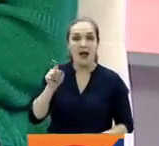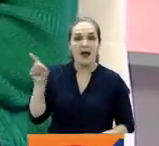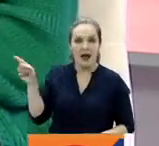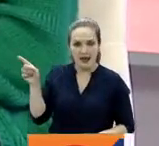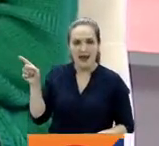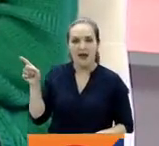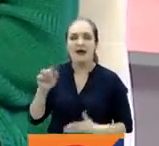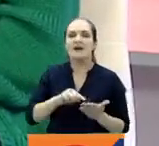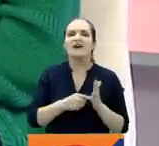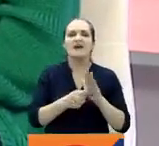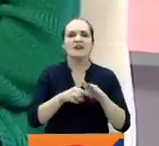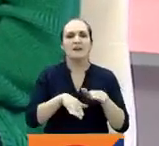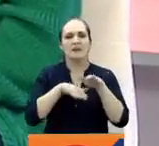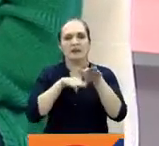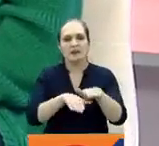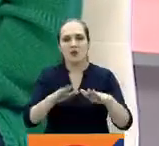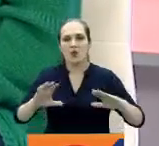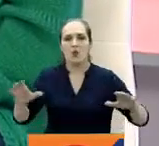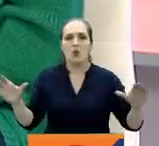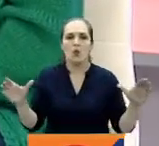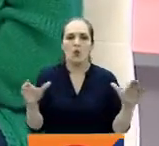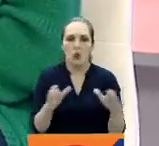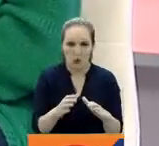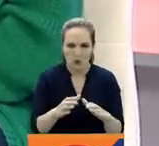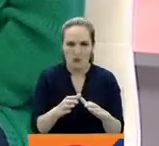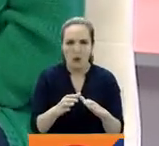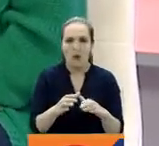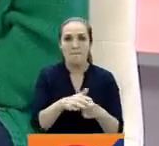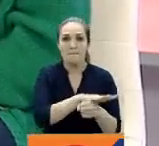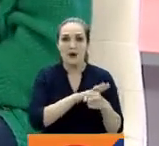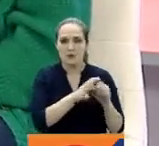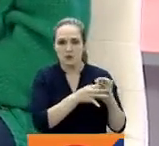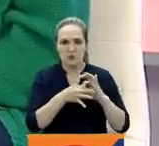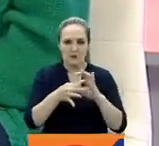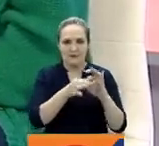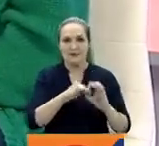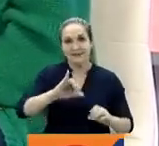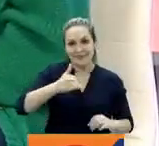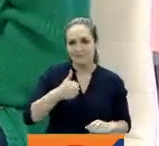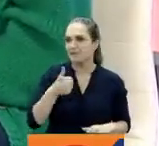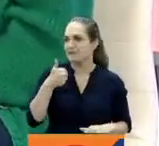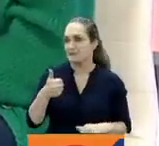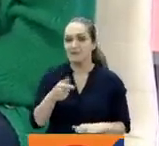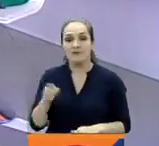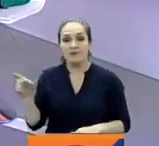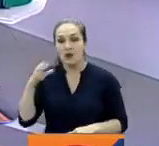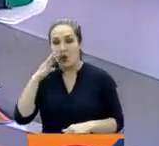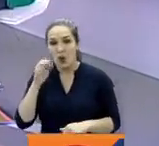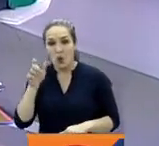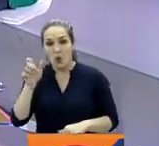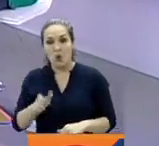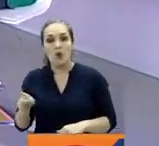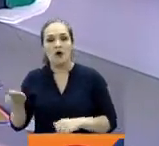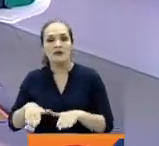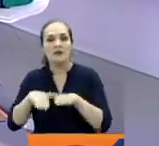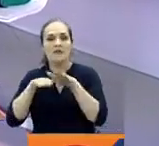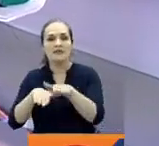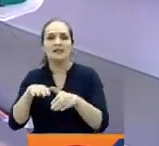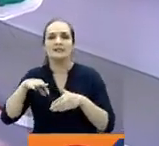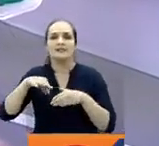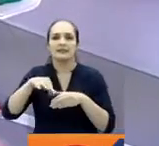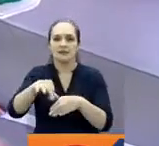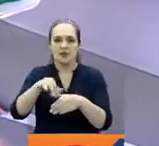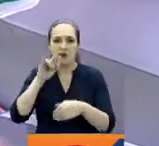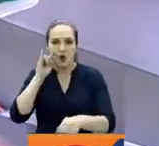Garzón es representante del colectivo Barrios Más Unidos. ¿Estoy de acuerdo? Sí. Perfecto. Y Sebastián Serna, representante semillero del